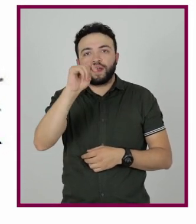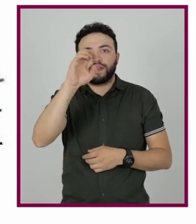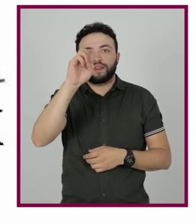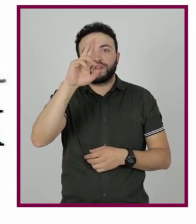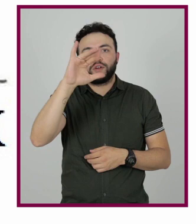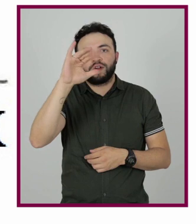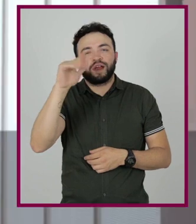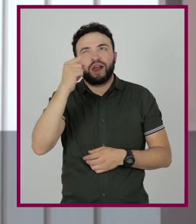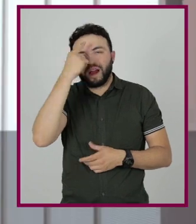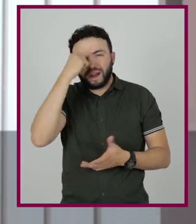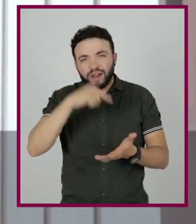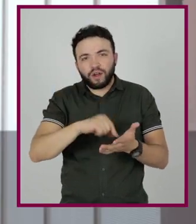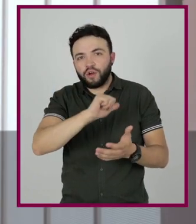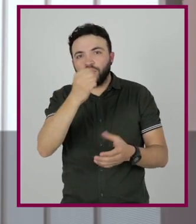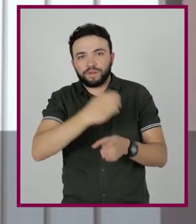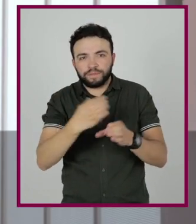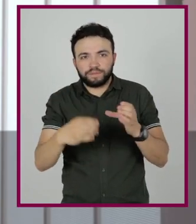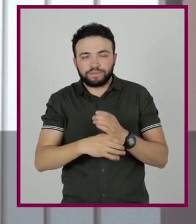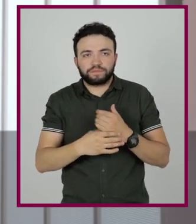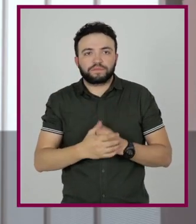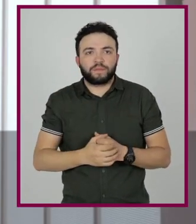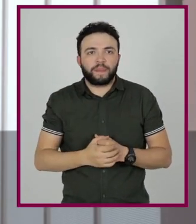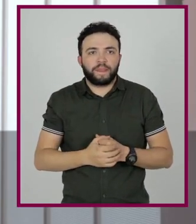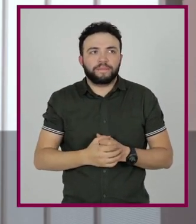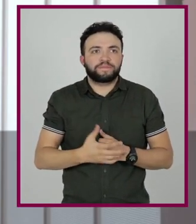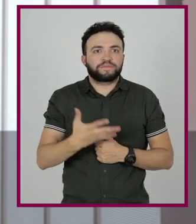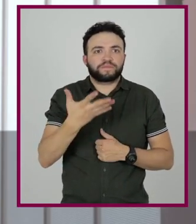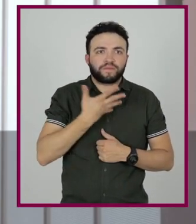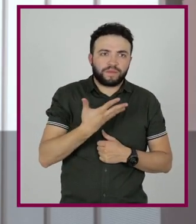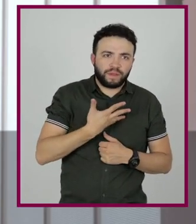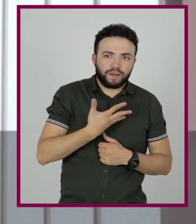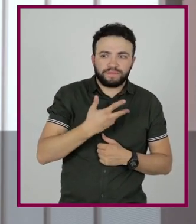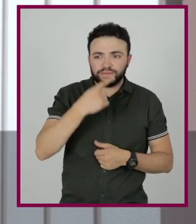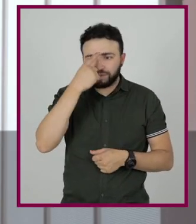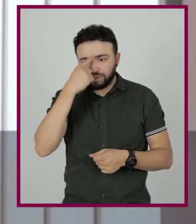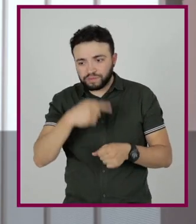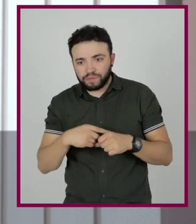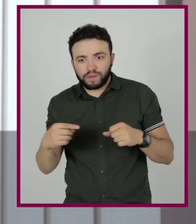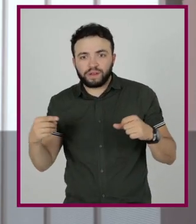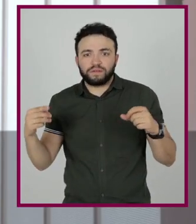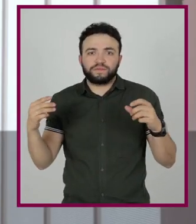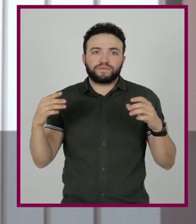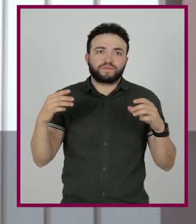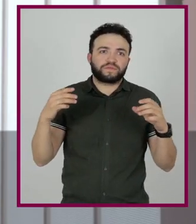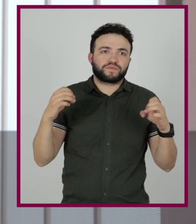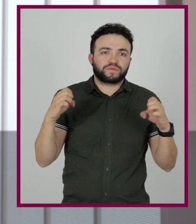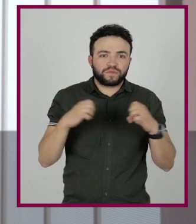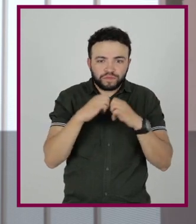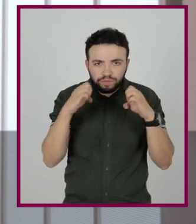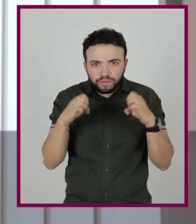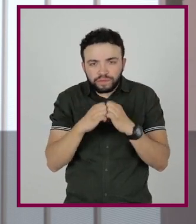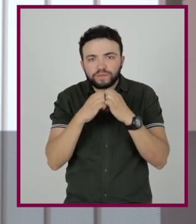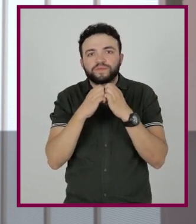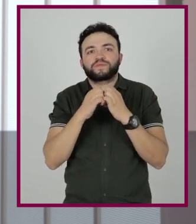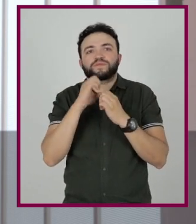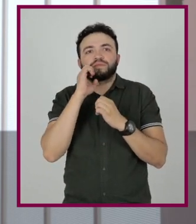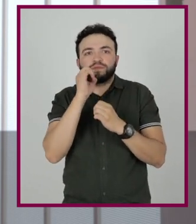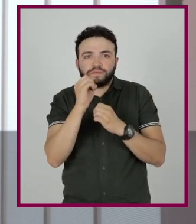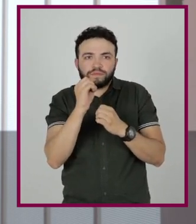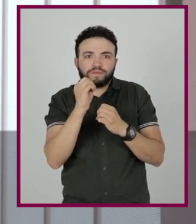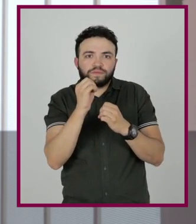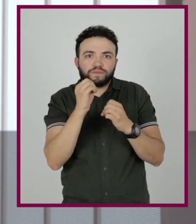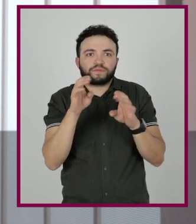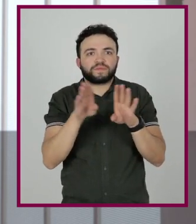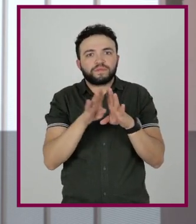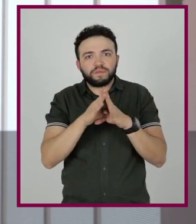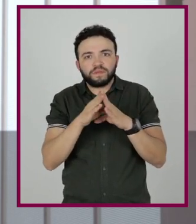dos preguntas que propongo. ¿Hay teorías que compitan con esta o que manejen los mismos fenómenos? ¿Y